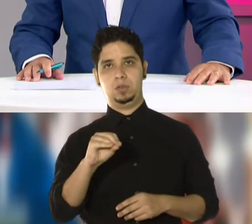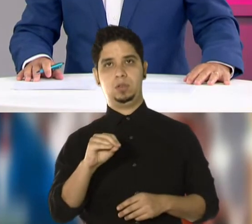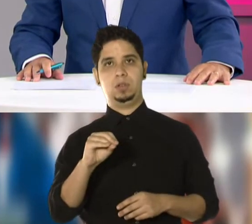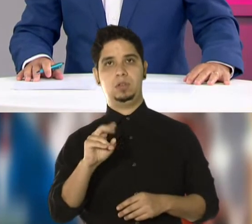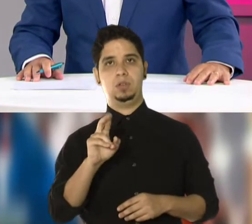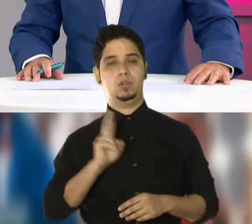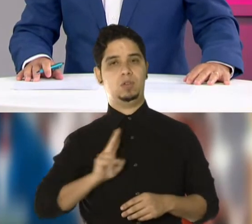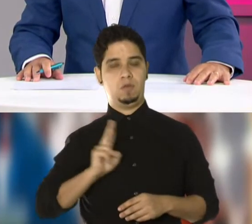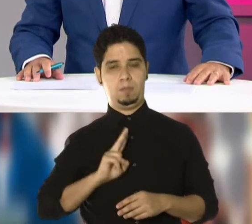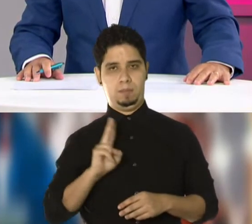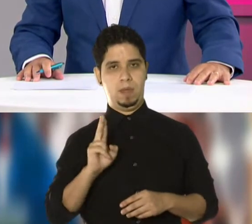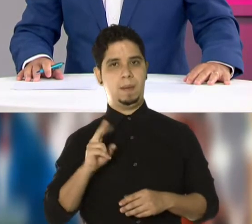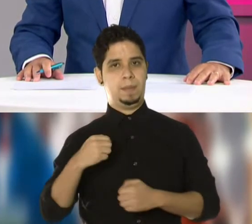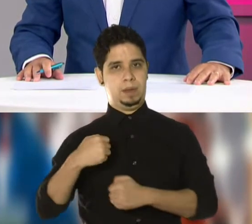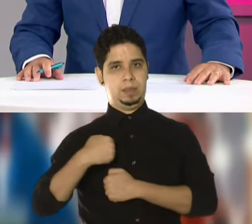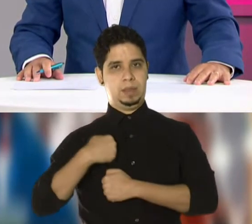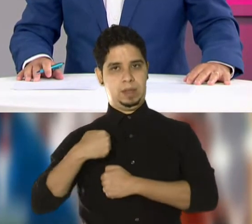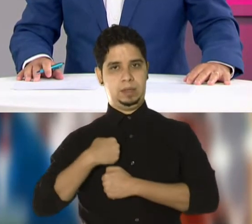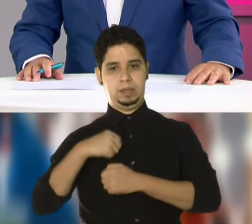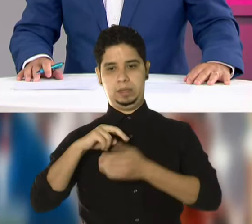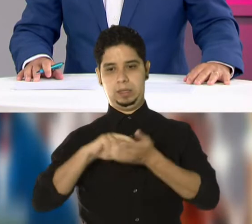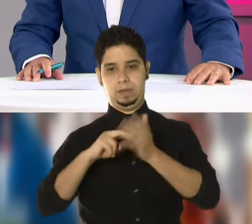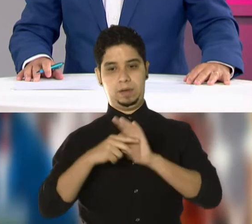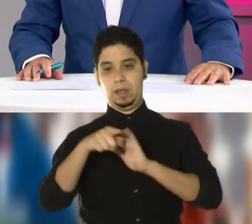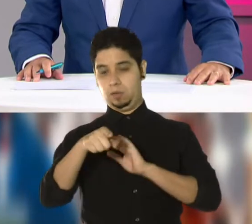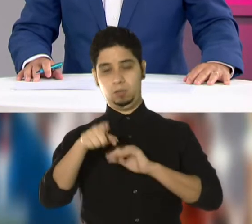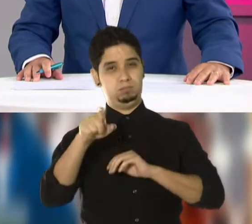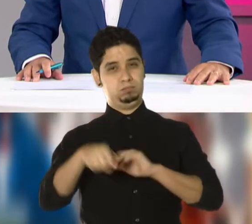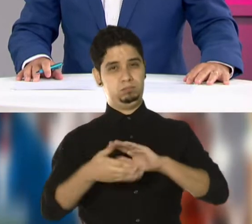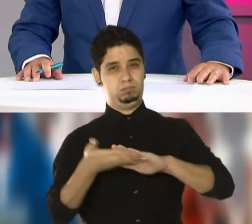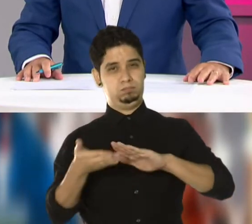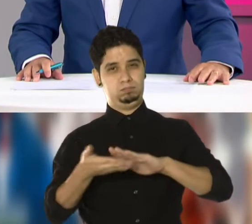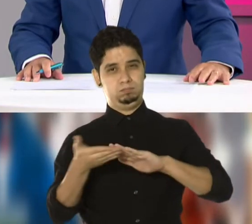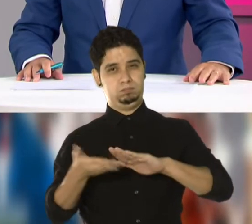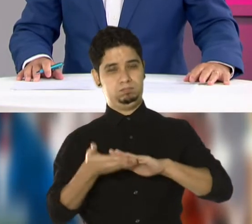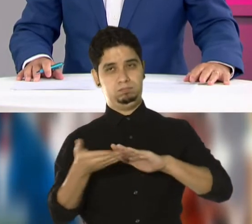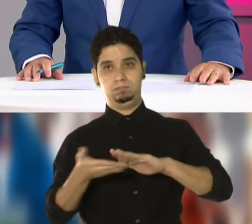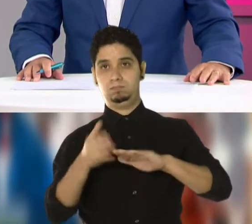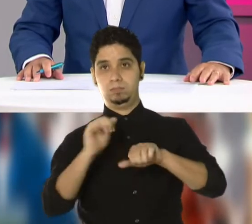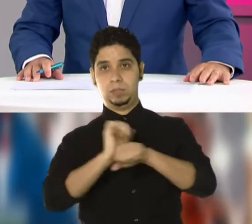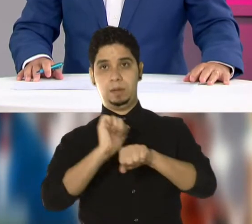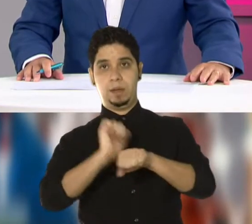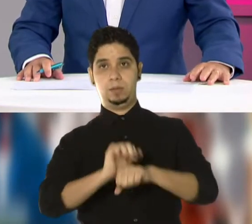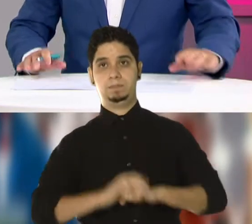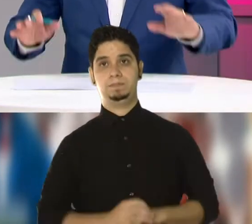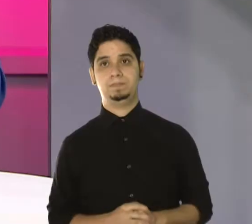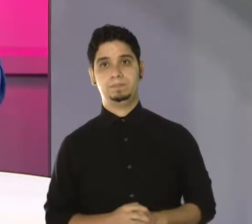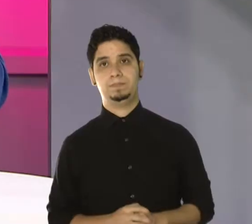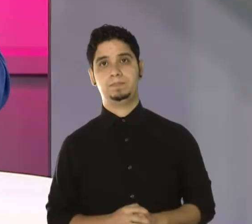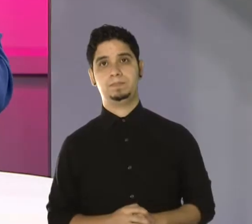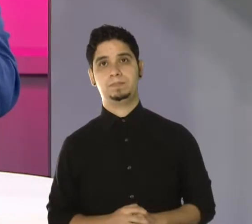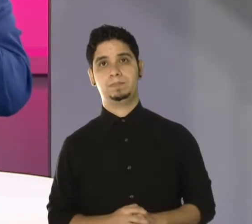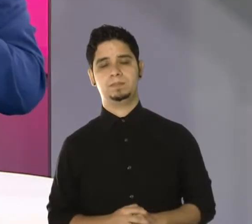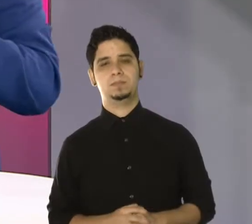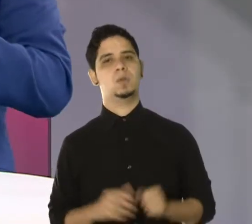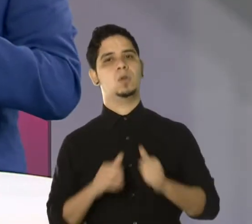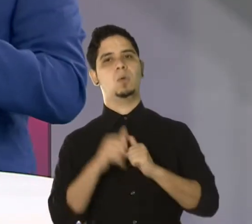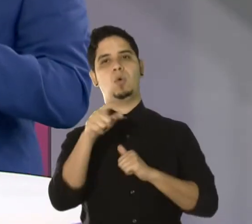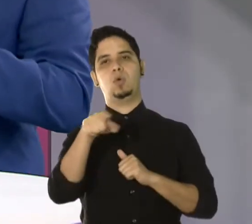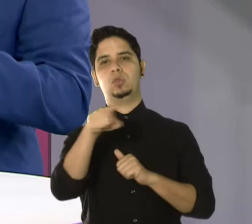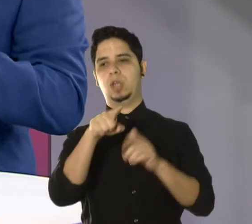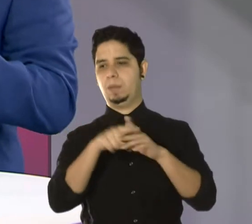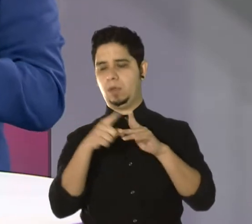Estados Unidos. O sea que fue un sector que hubo que mantener, el sector de manufactura se mantuvo abierto. ¿Cómo fue que ustedes se comenzaron a